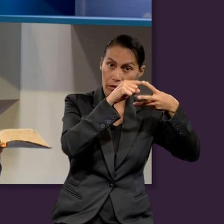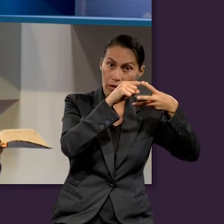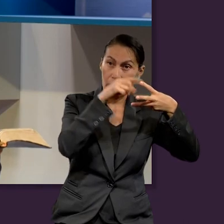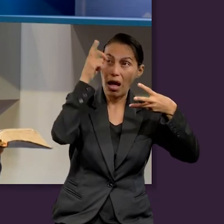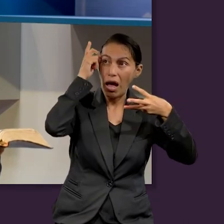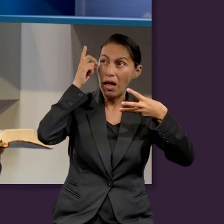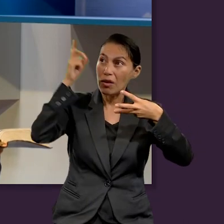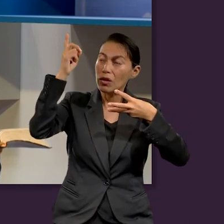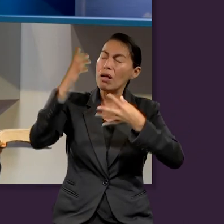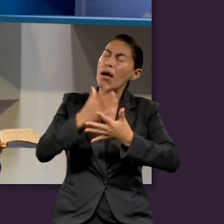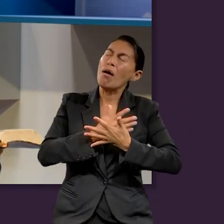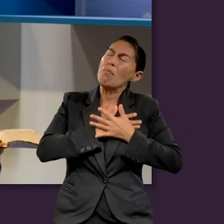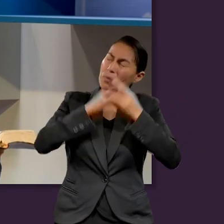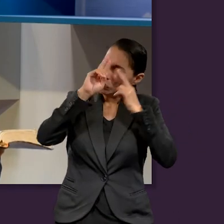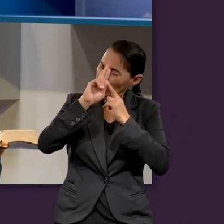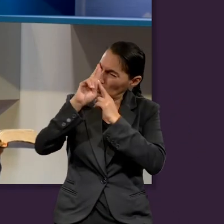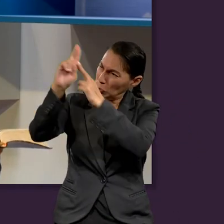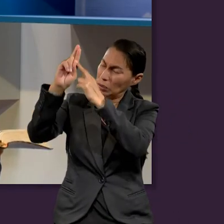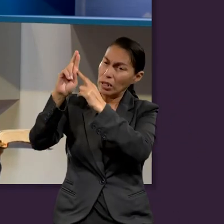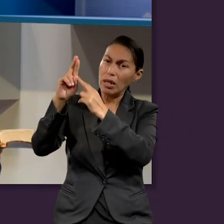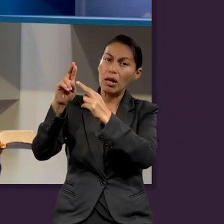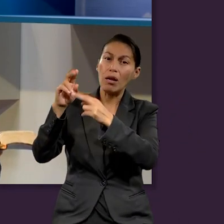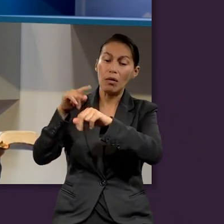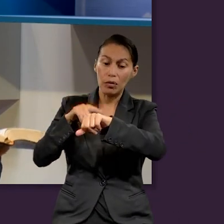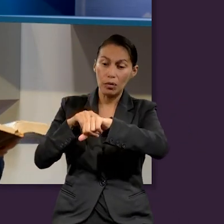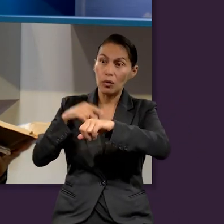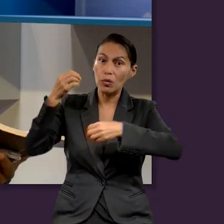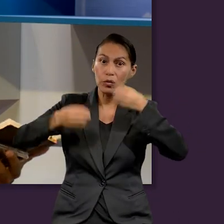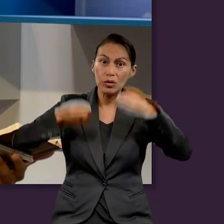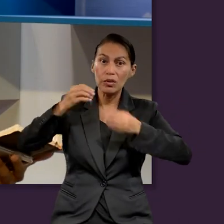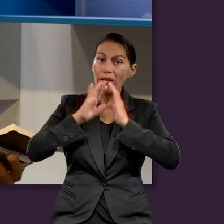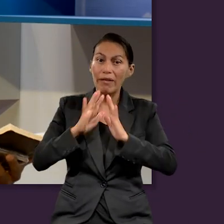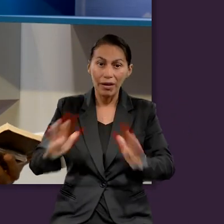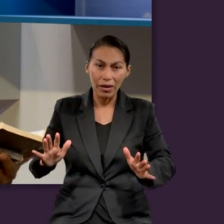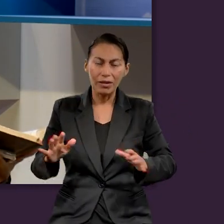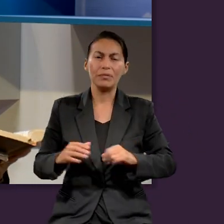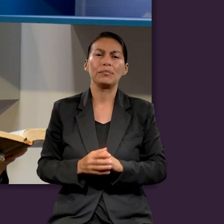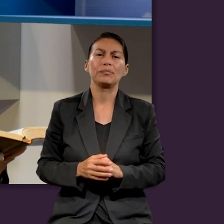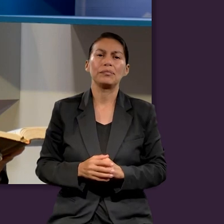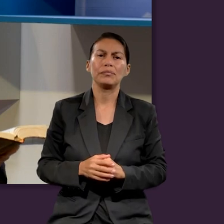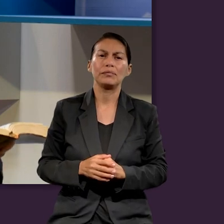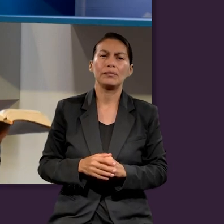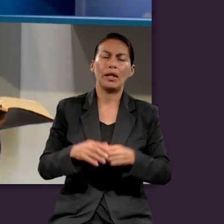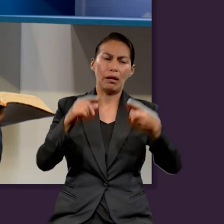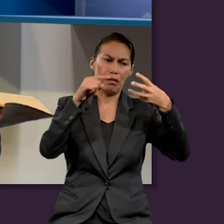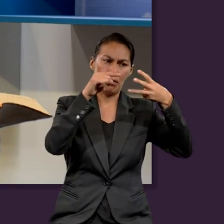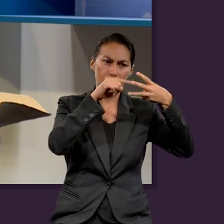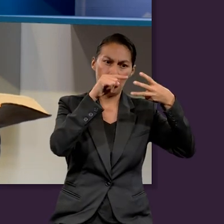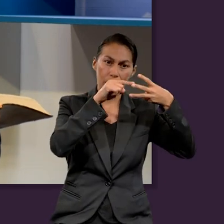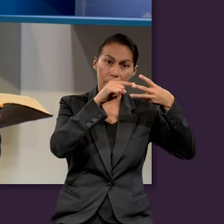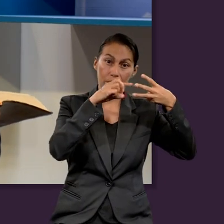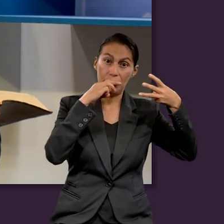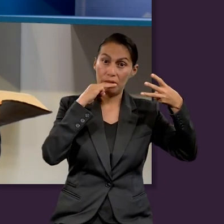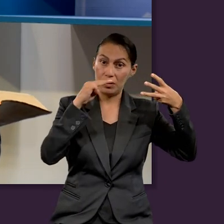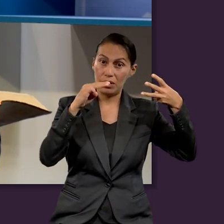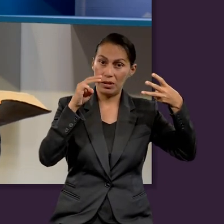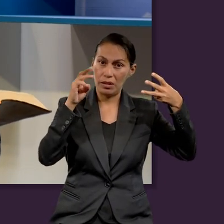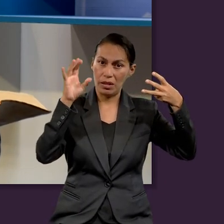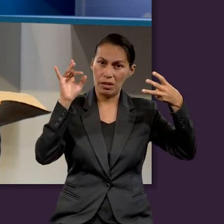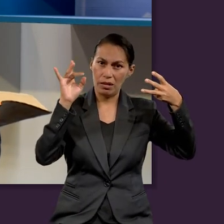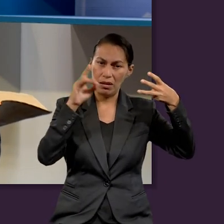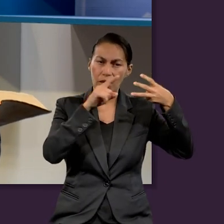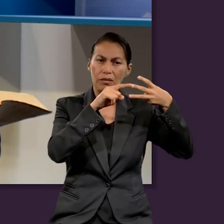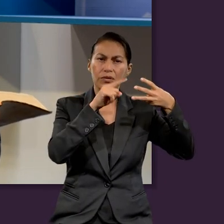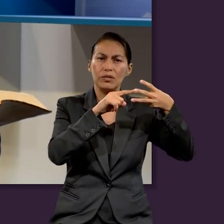temed a Dios y dadle gloria porque la olla de su juicio ha llegado el mensaje del segundo Ángel